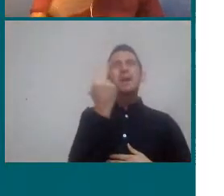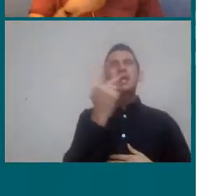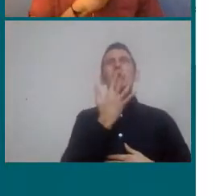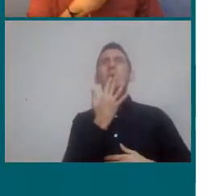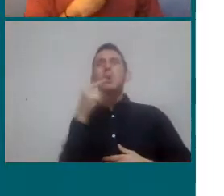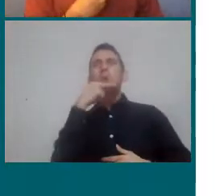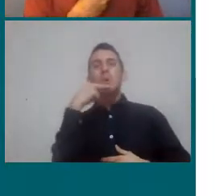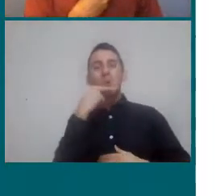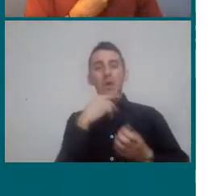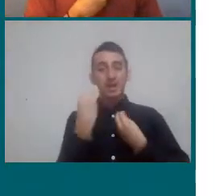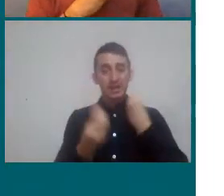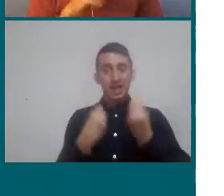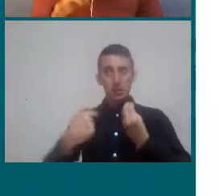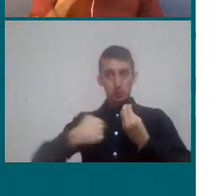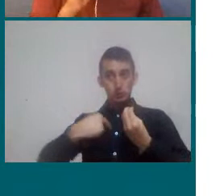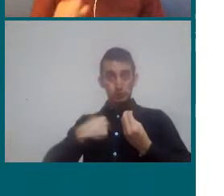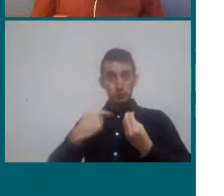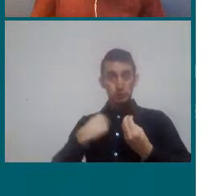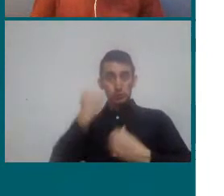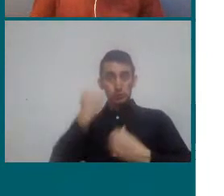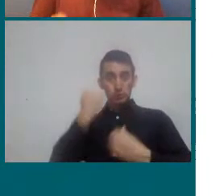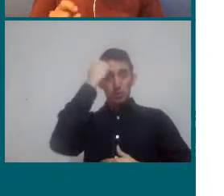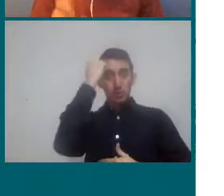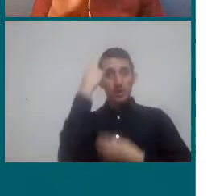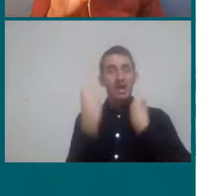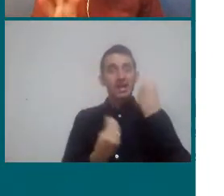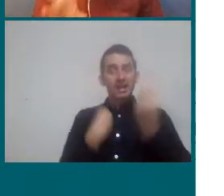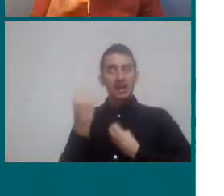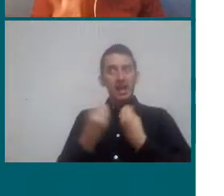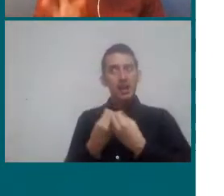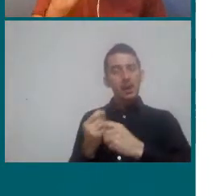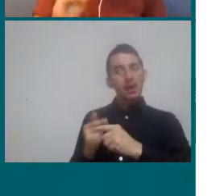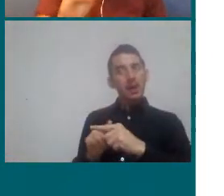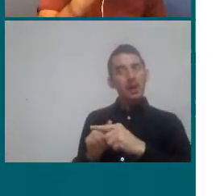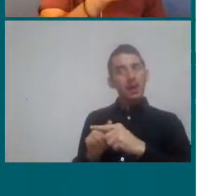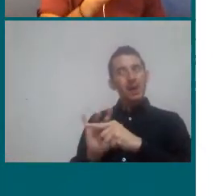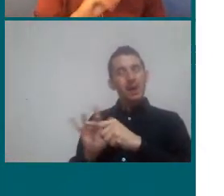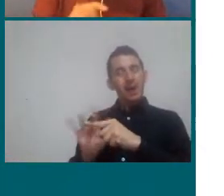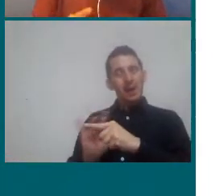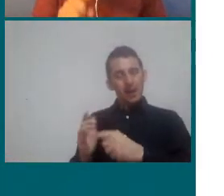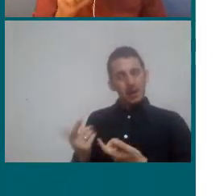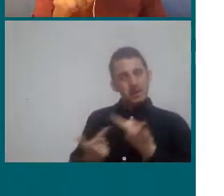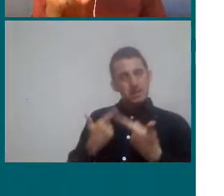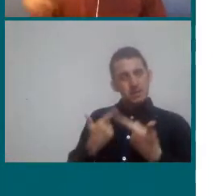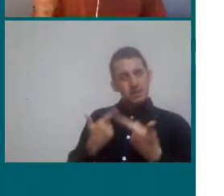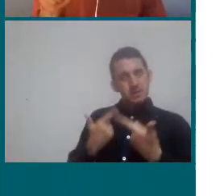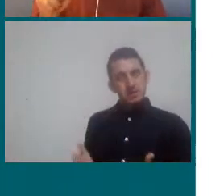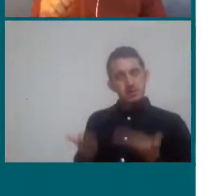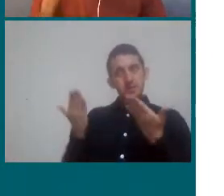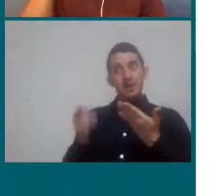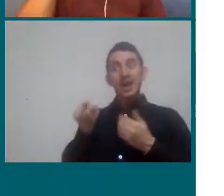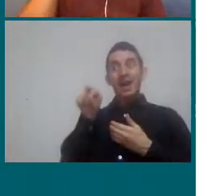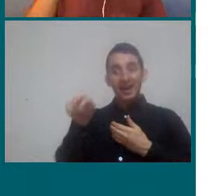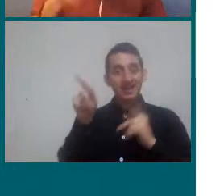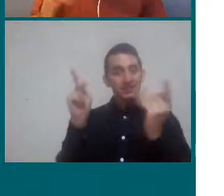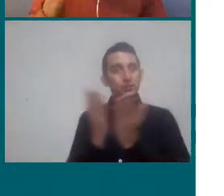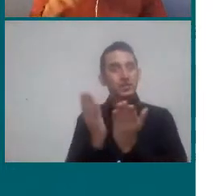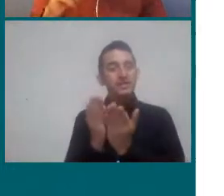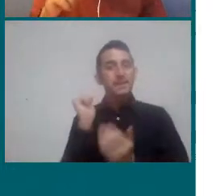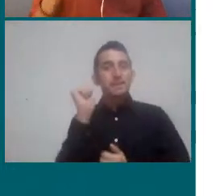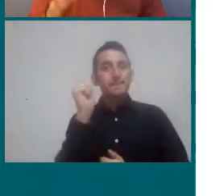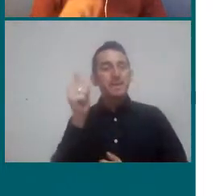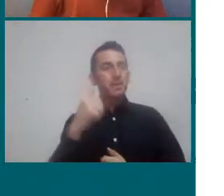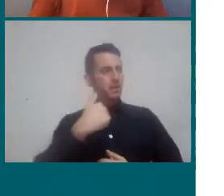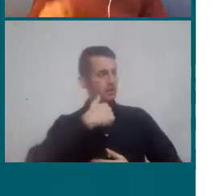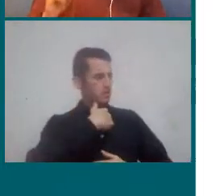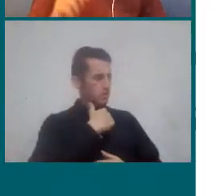que valer a mí como profe para mejorar mi práctica y decir, ostras, pues tengo que mejorar y tirar hacia allá. Y a mi alumno le tiene que valer para